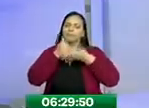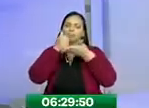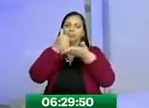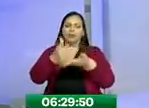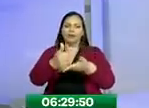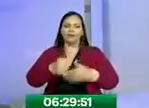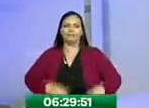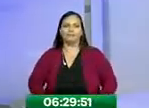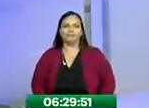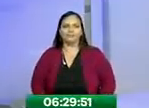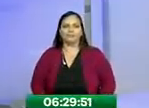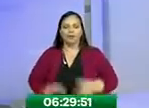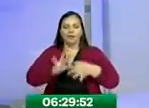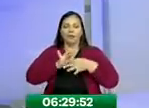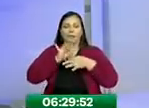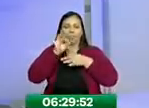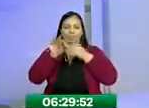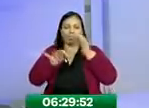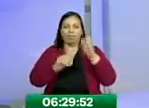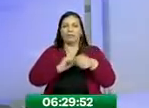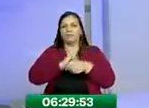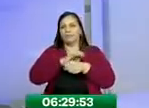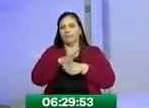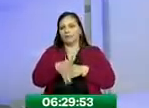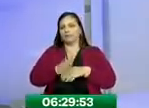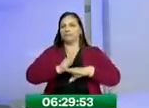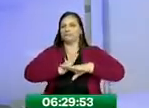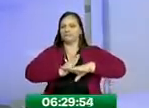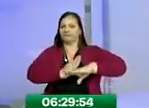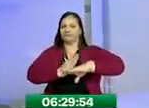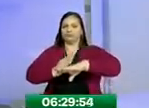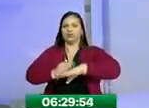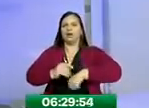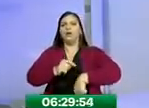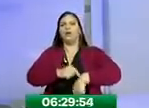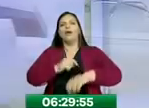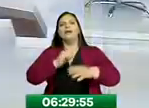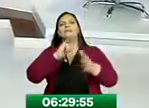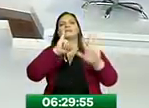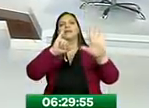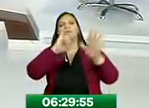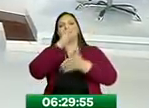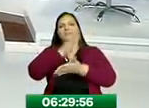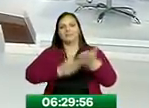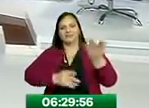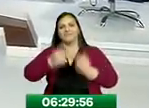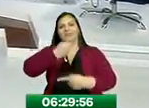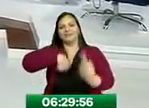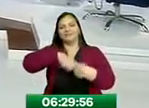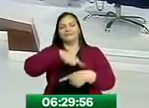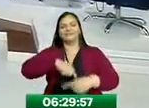evitar el coronavirus. 6 y 30 de la mañana, ya venimos con más aquí el Despertar de la Noticia.